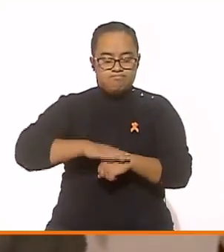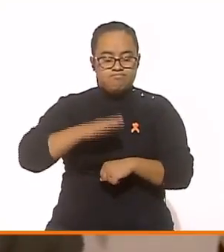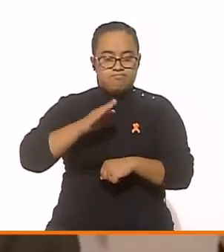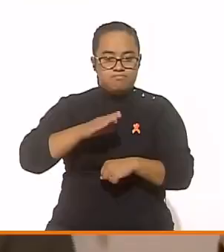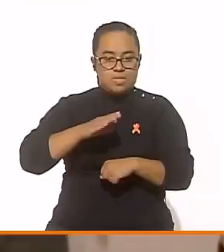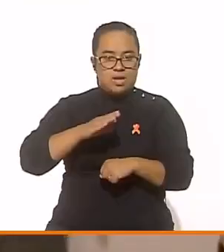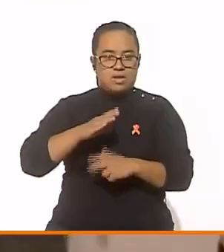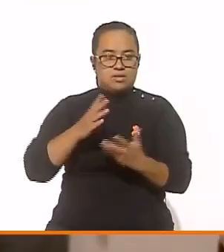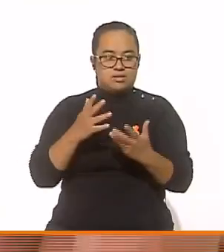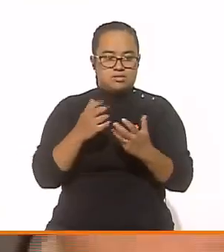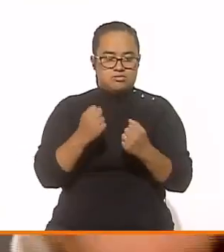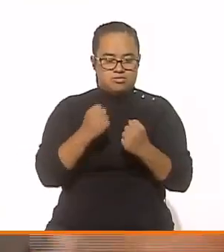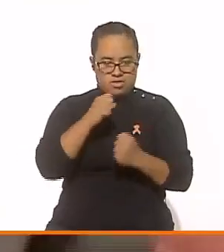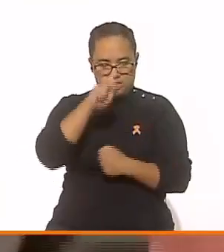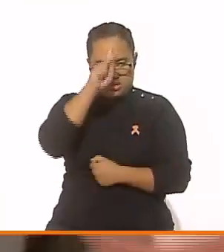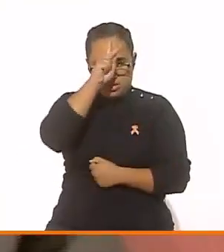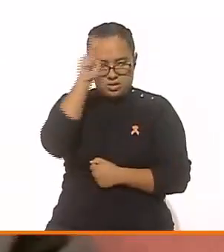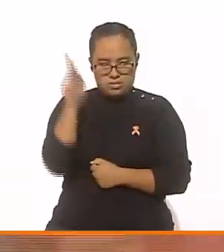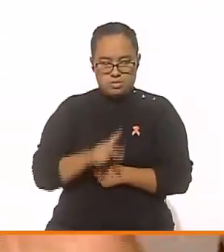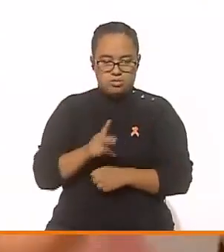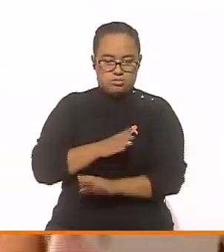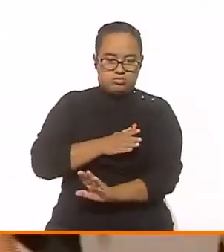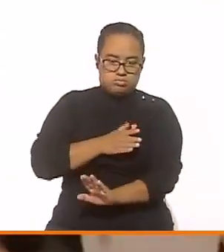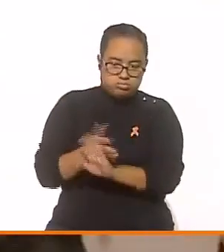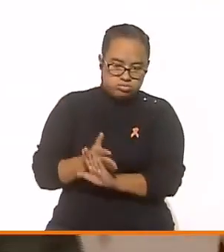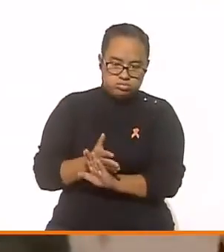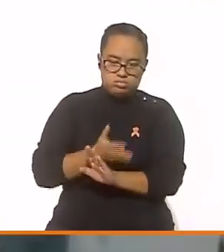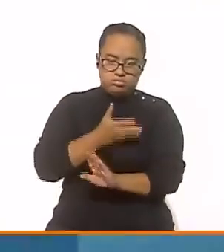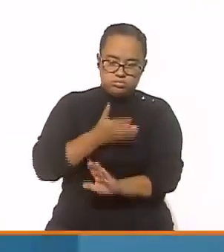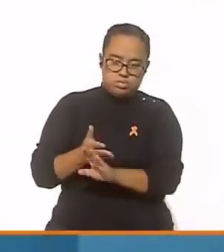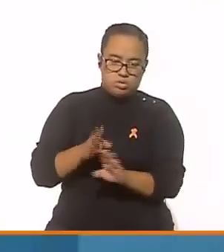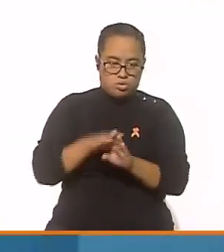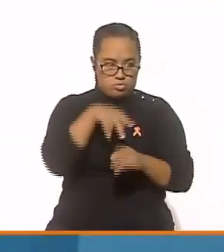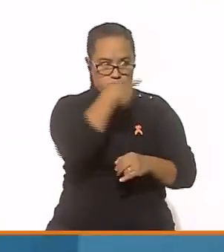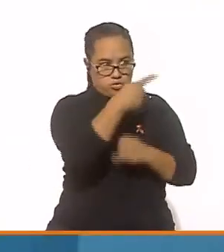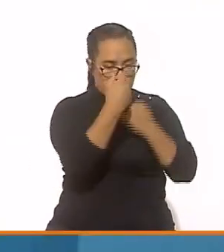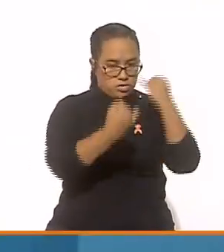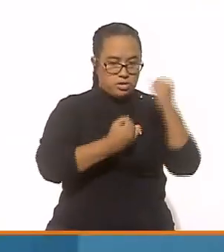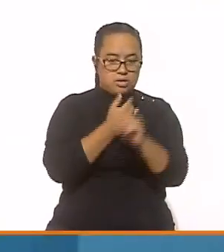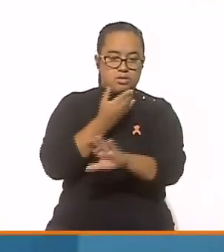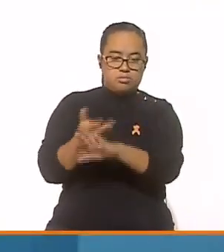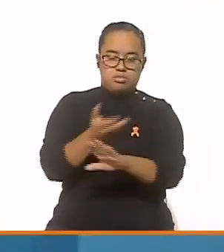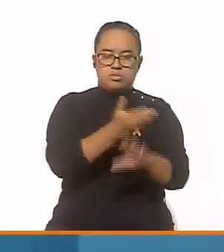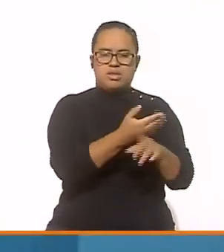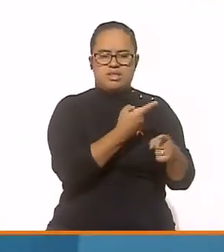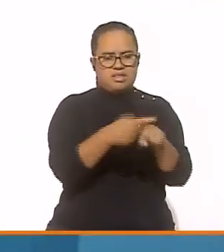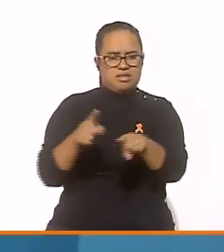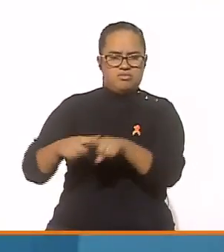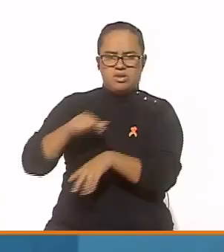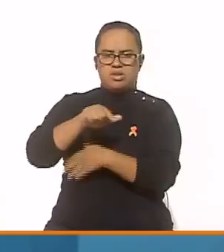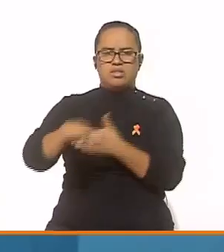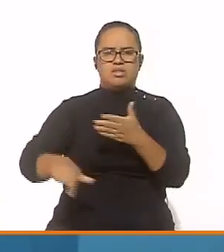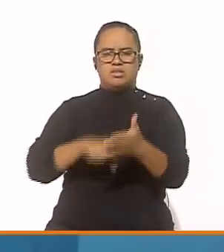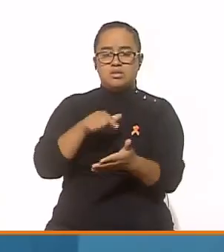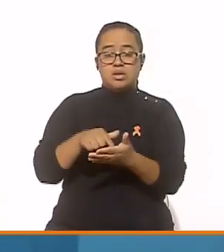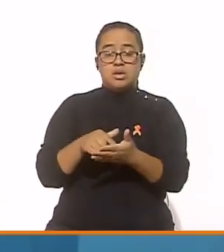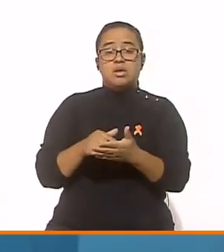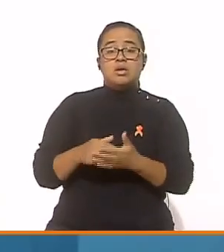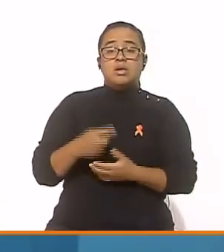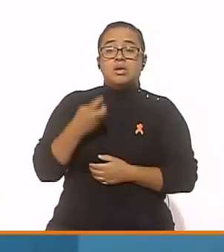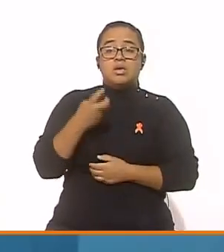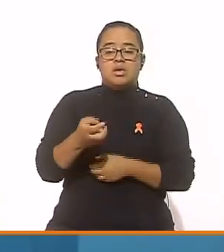gran condensación de ataques ideológicos que están ocurriendo en distintos espacios y que van